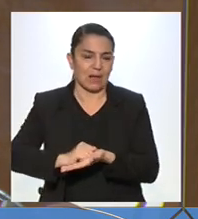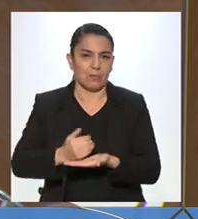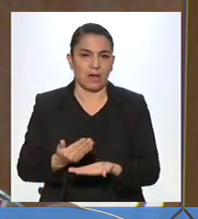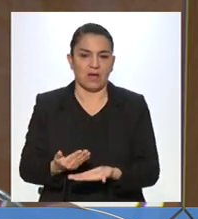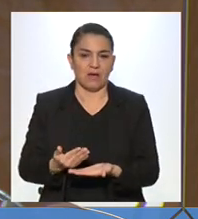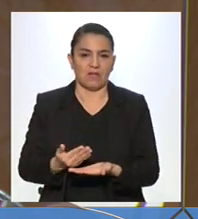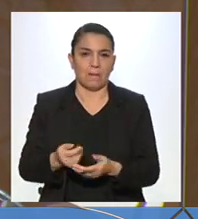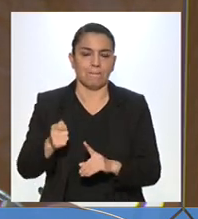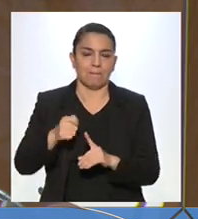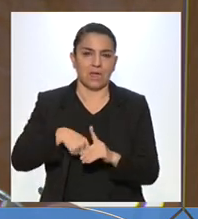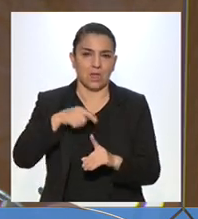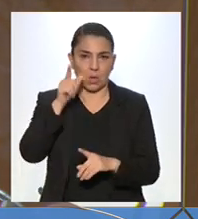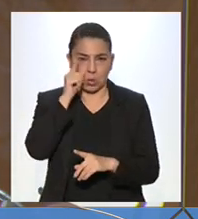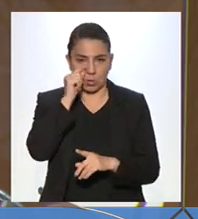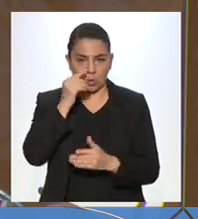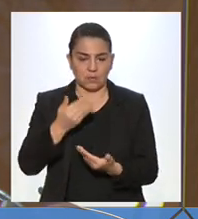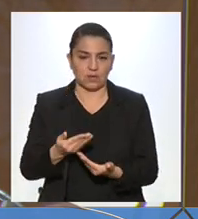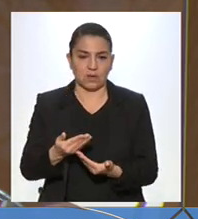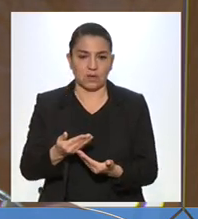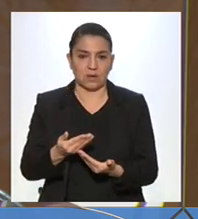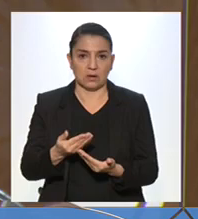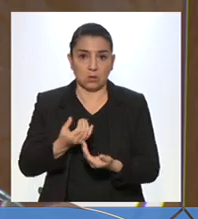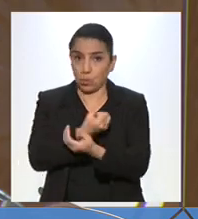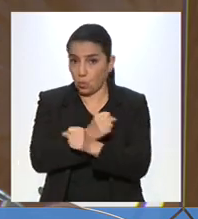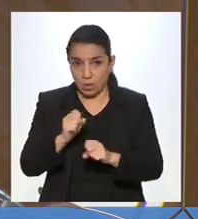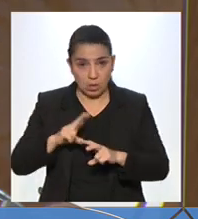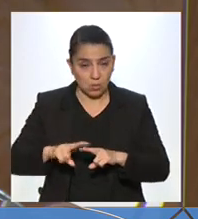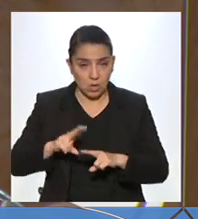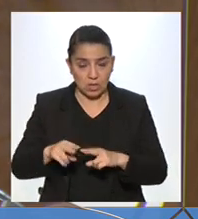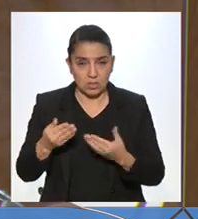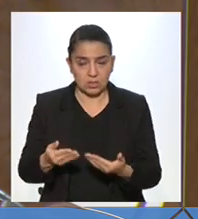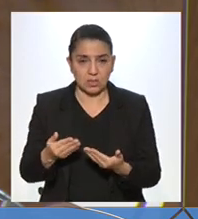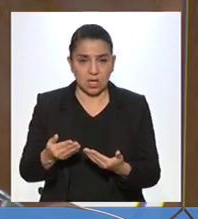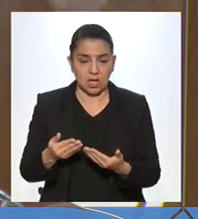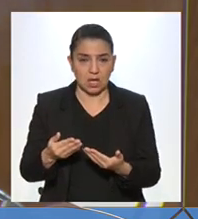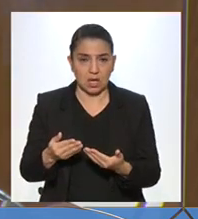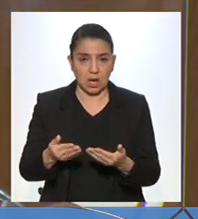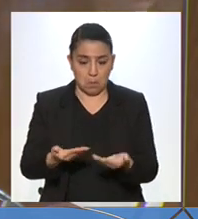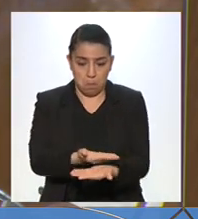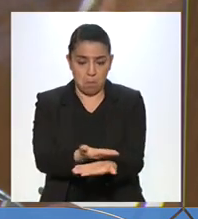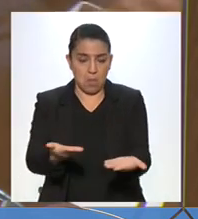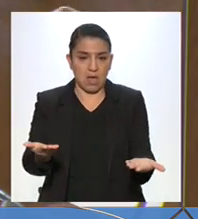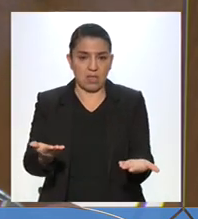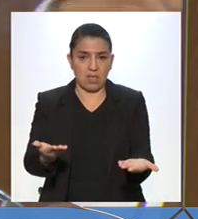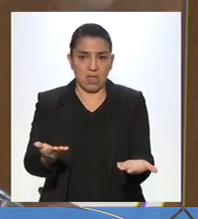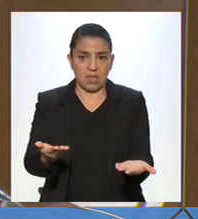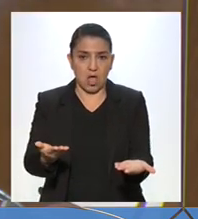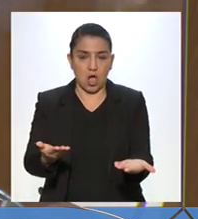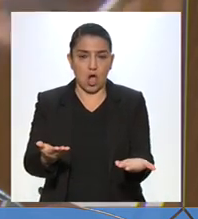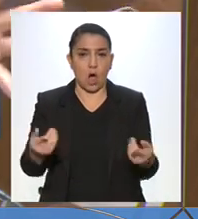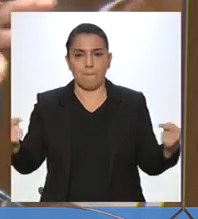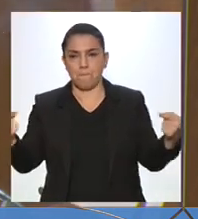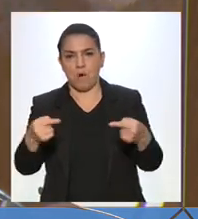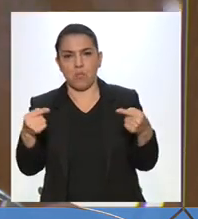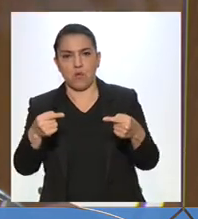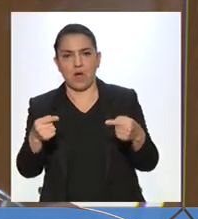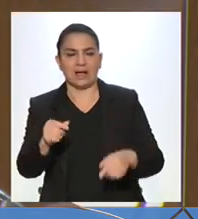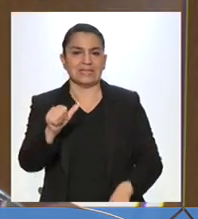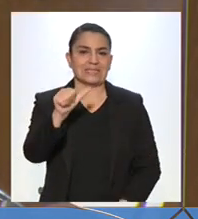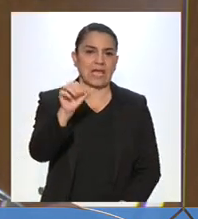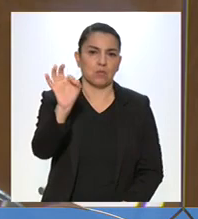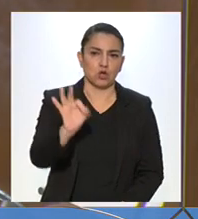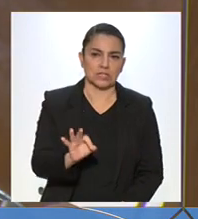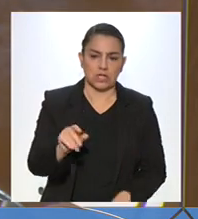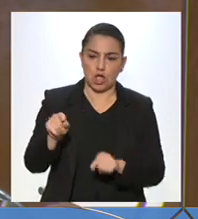en octubre. Resulta que no hemos sido capaces y hemos puesto sobre la mesa posiciones antagónicas. Oye, el 6% para acá o